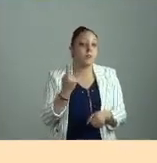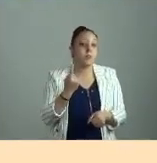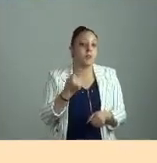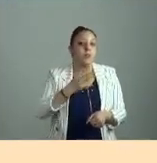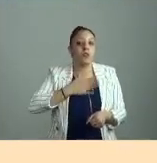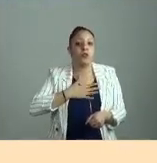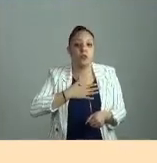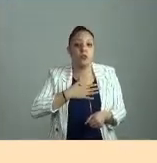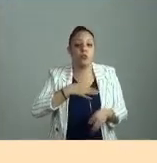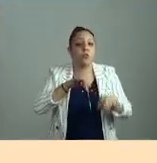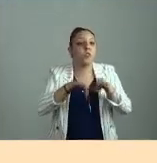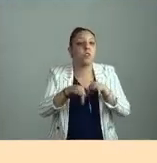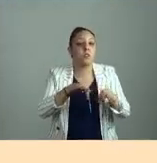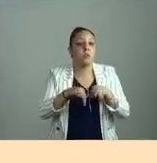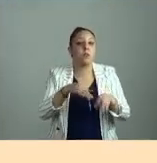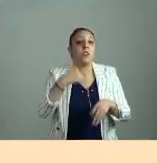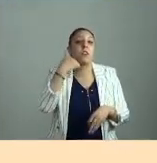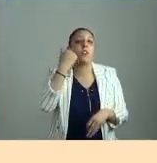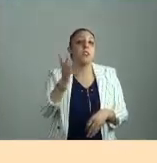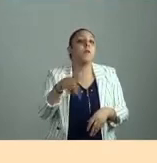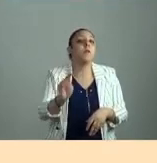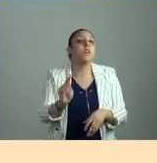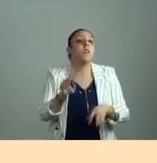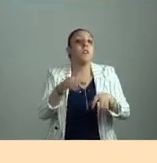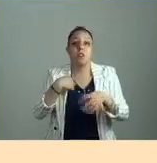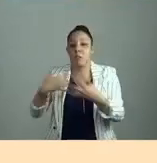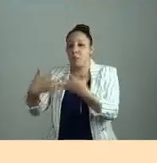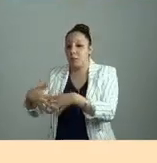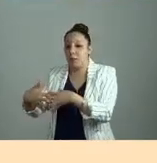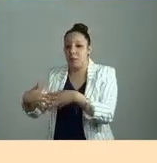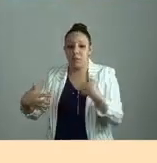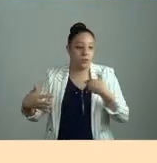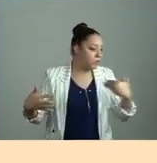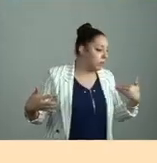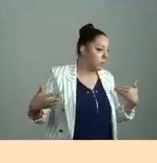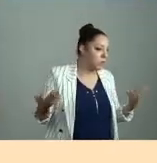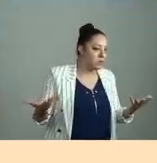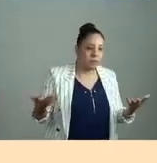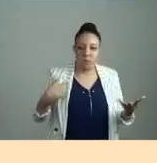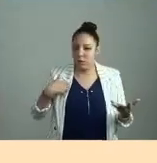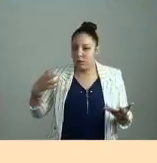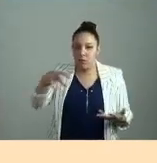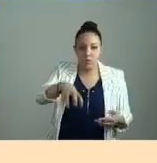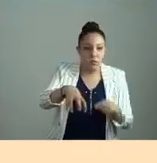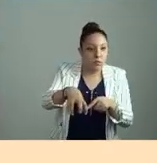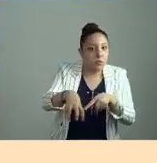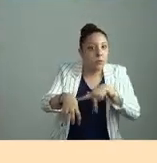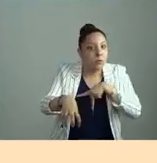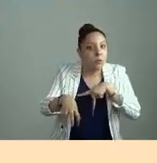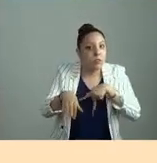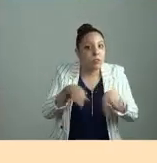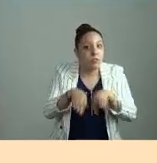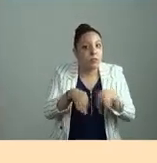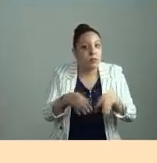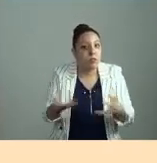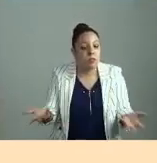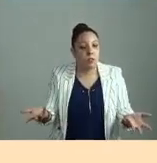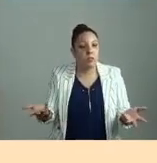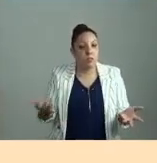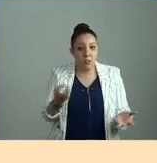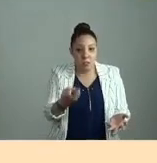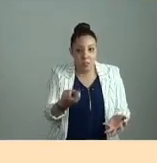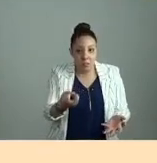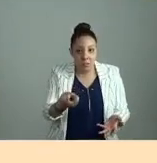entonces está esta área de ese docente en el app y